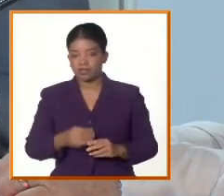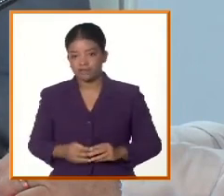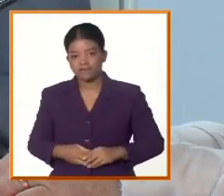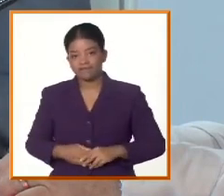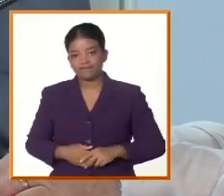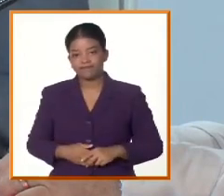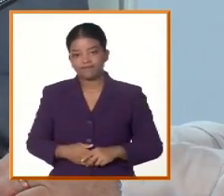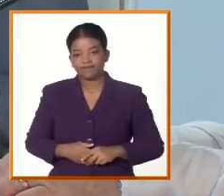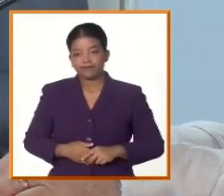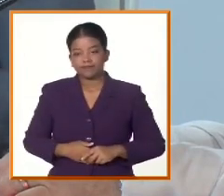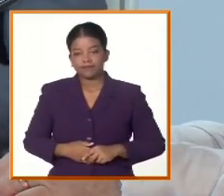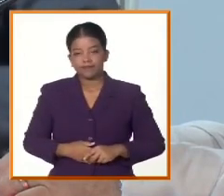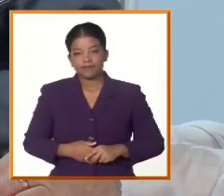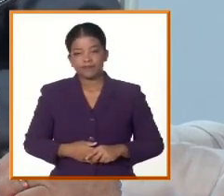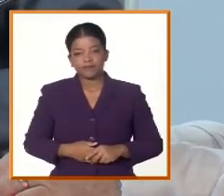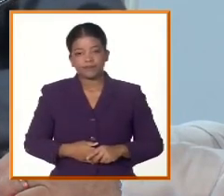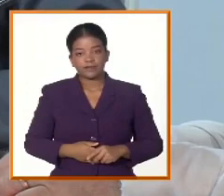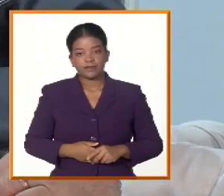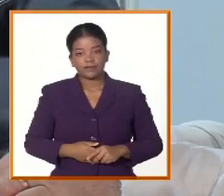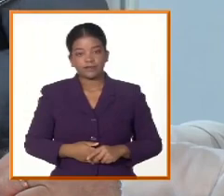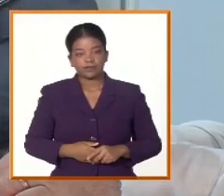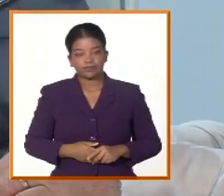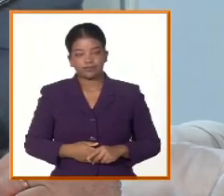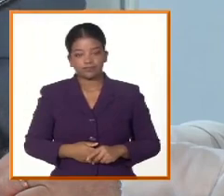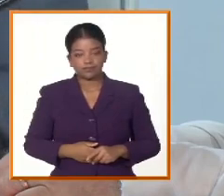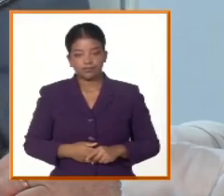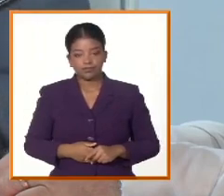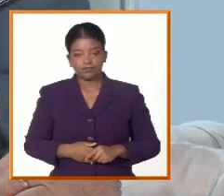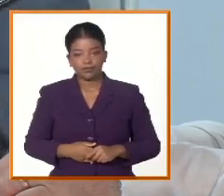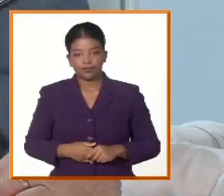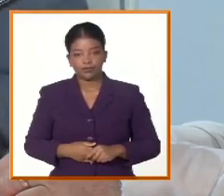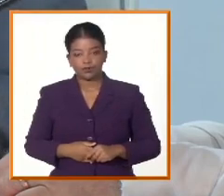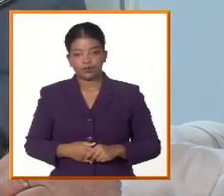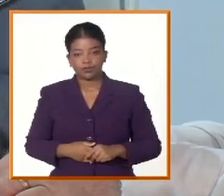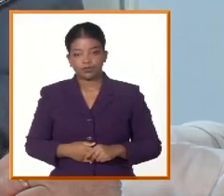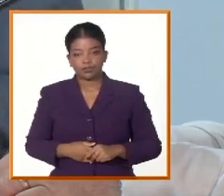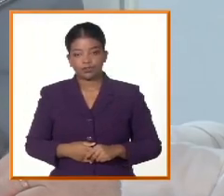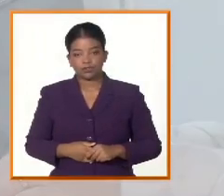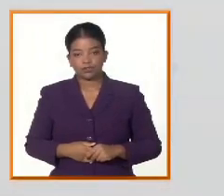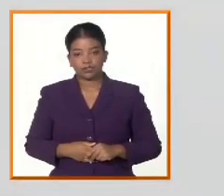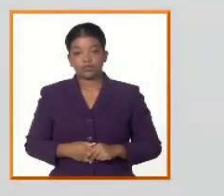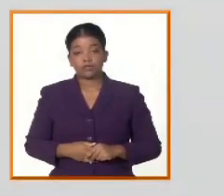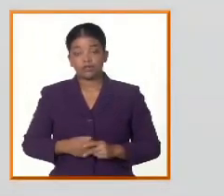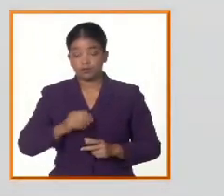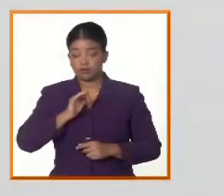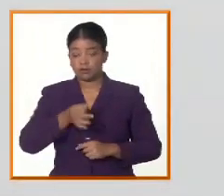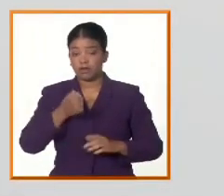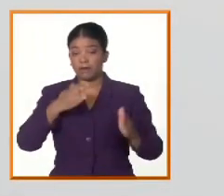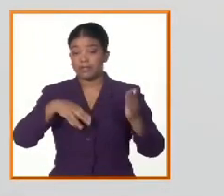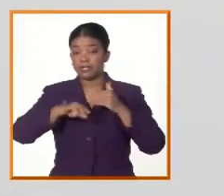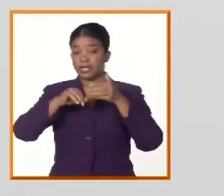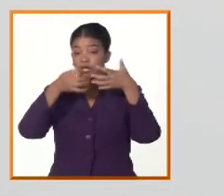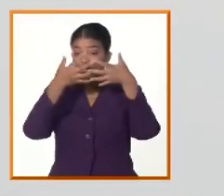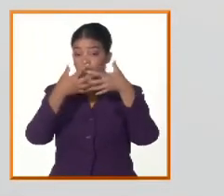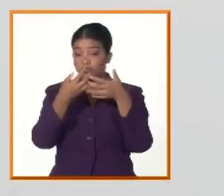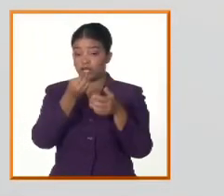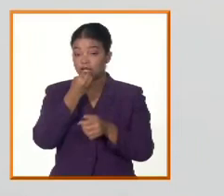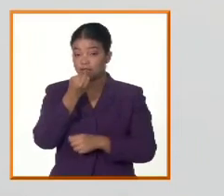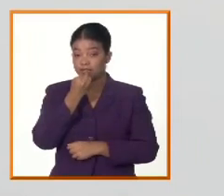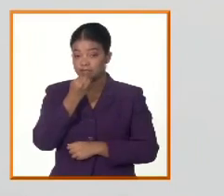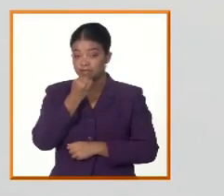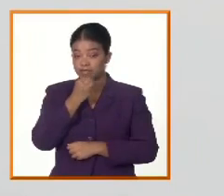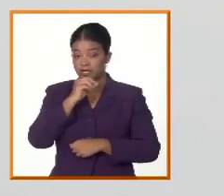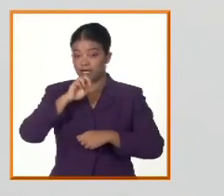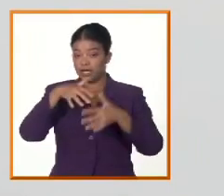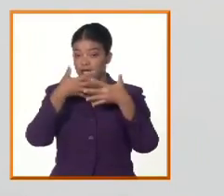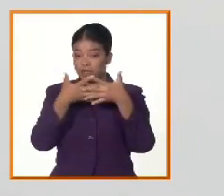oficial con el estado y en función de toda esa realidades le corresponde al Ministerio de Industria alimenticia a su sistema empresarial